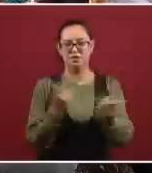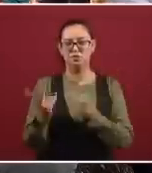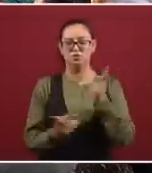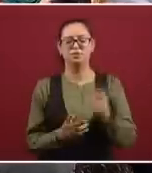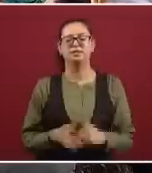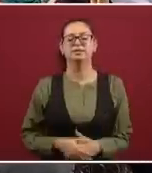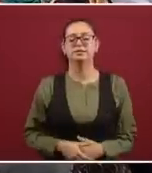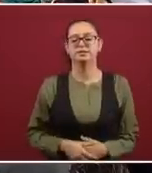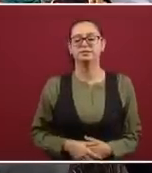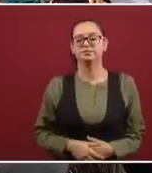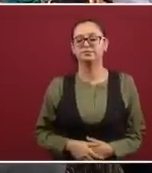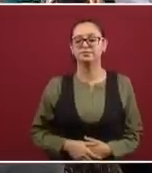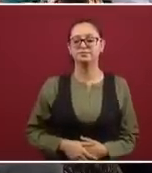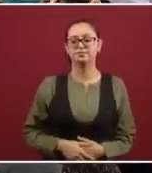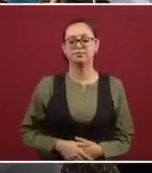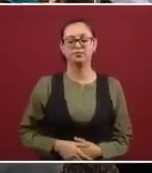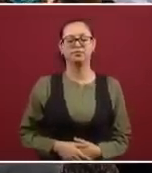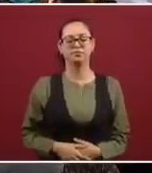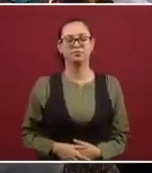Los jóvenes. A ver.